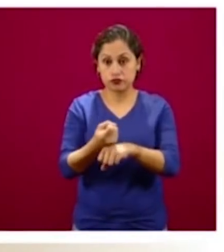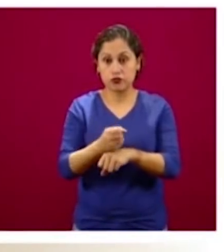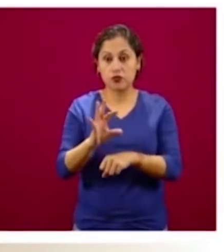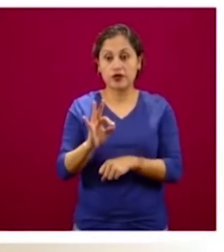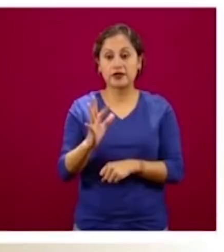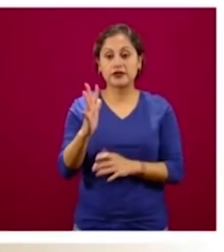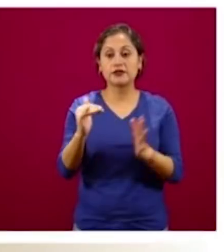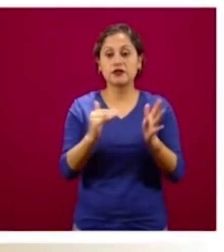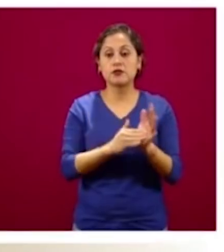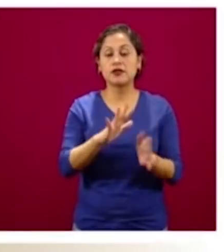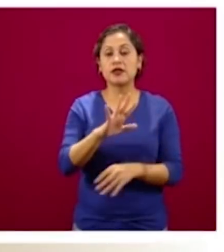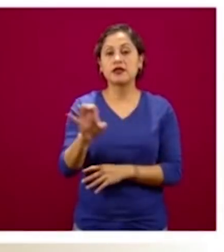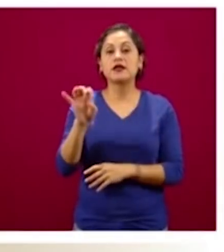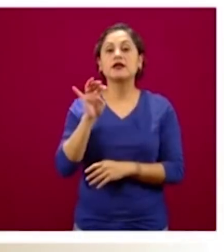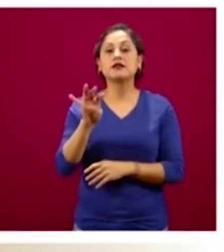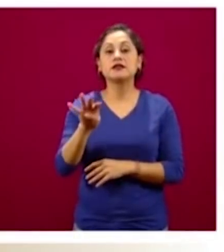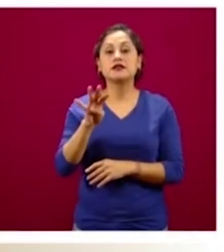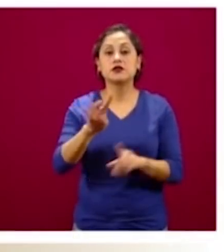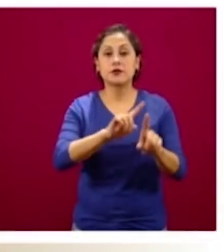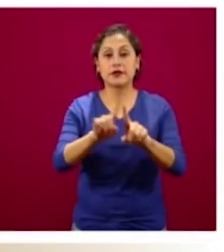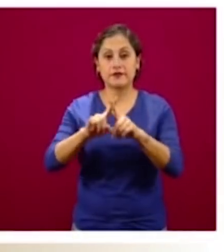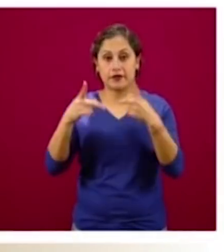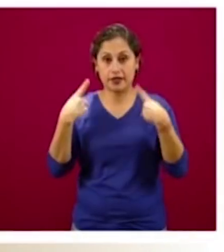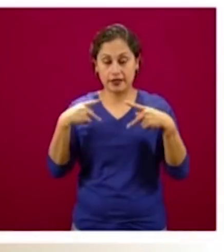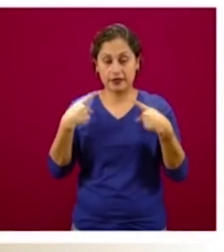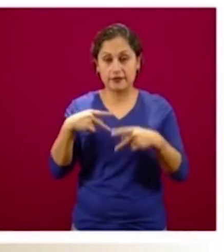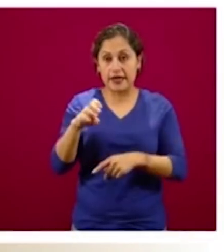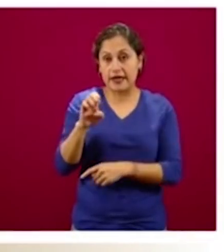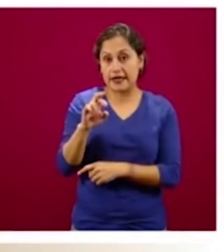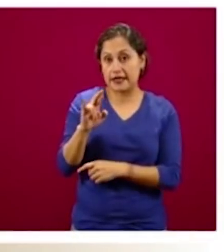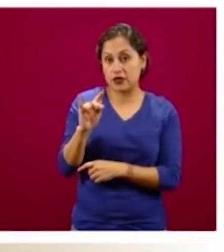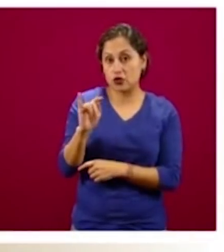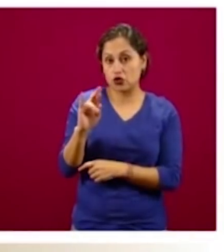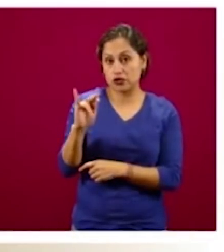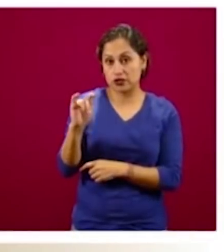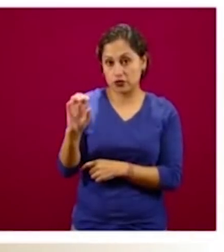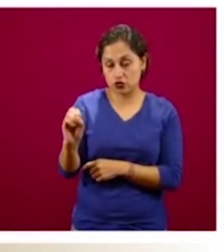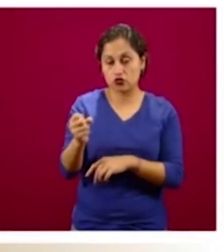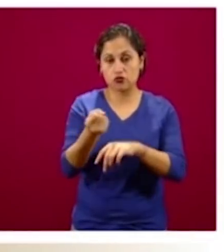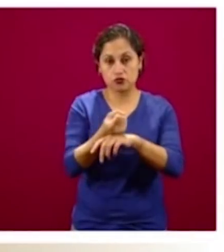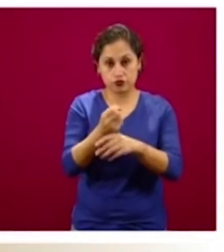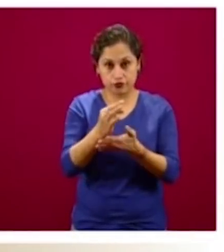45,519 personas con concentrados eritrocitarios,